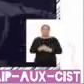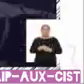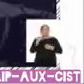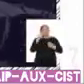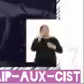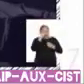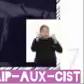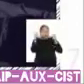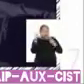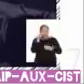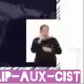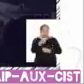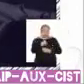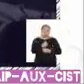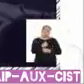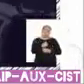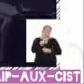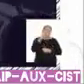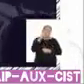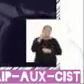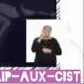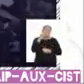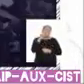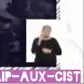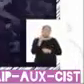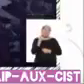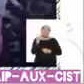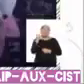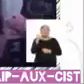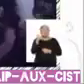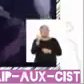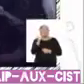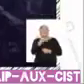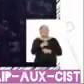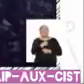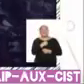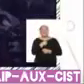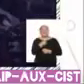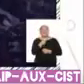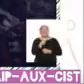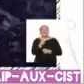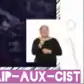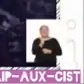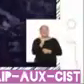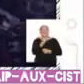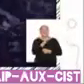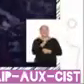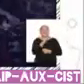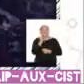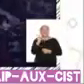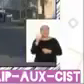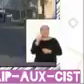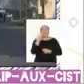¡Despierta! Ese soy yo, Diego. Tengo 10 años y estoy en quinto grado de primaria.